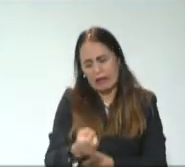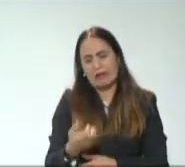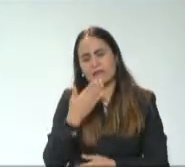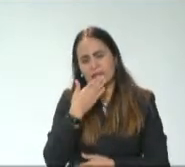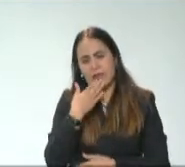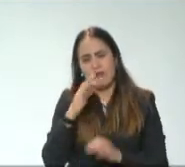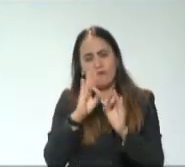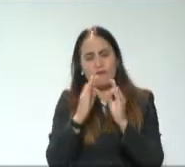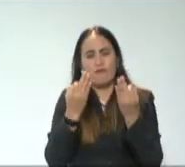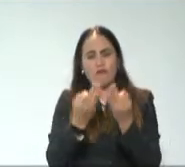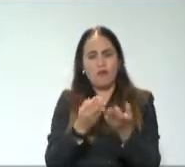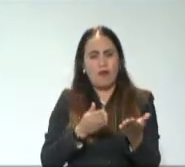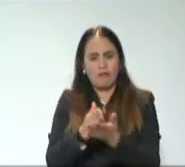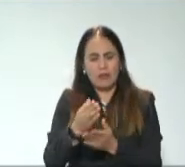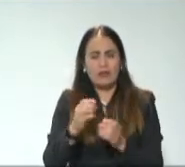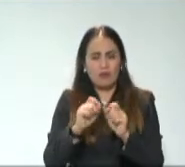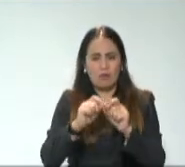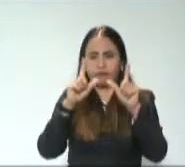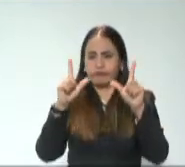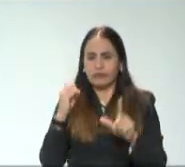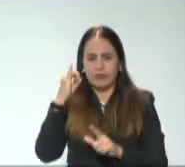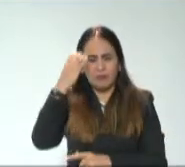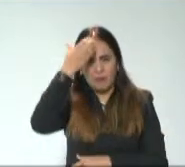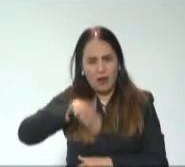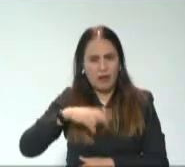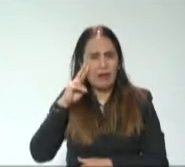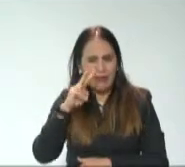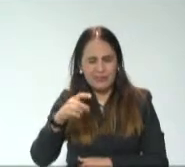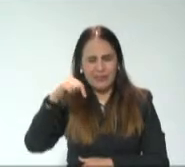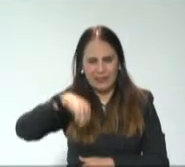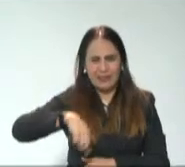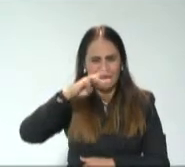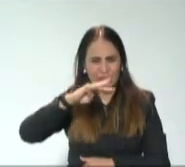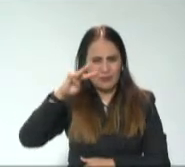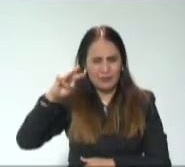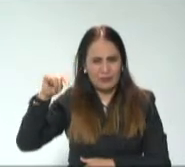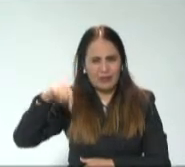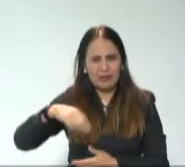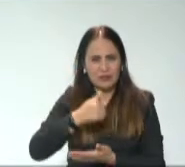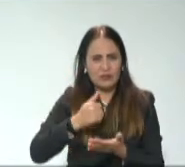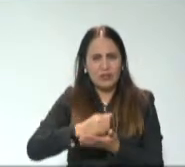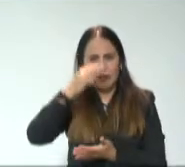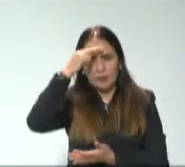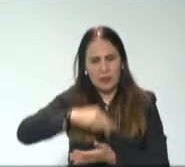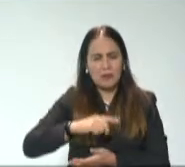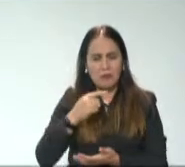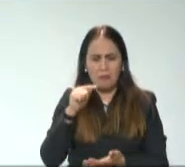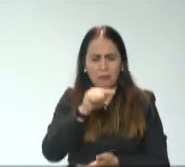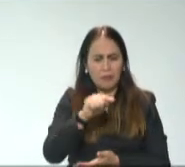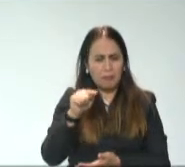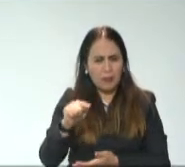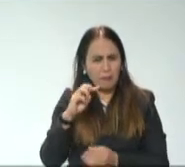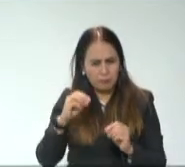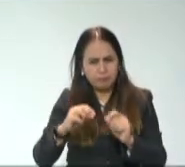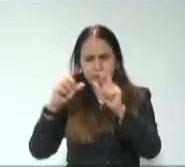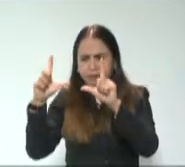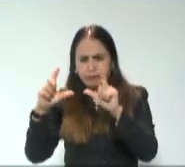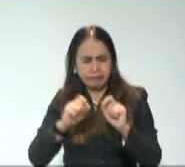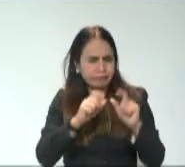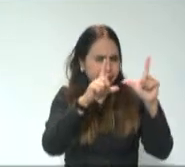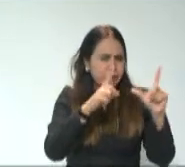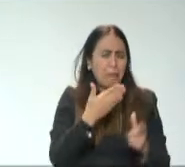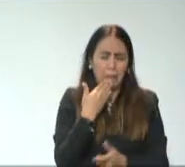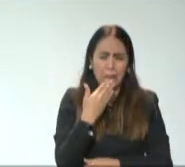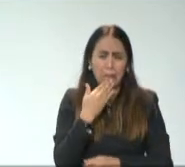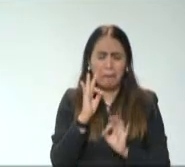accesible y muy visual creo que la página de la Ciudad de México en en el tema del micrositio de covid está muy bien pero hay otros estados que todavía